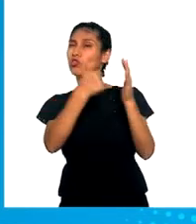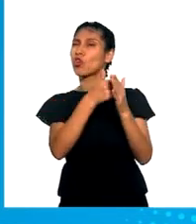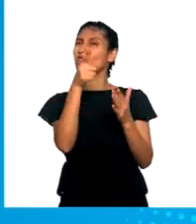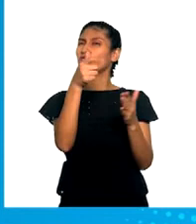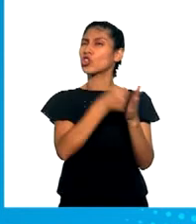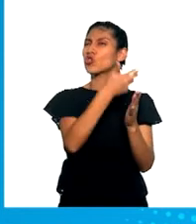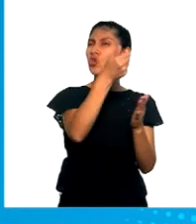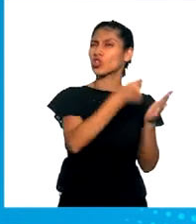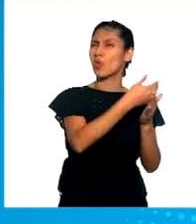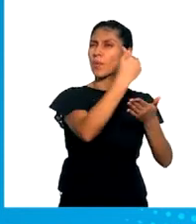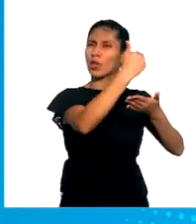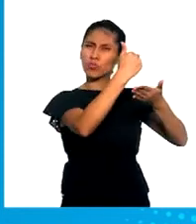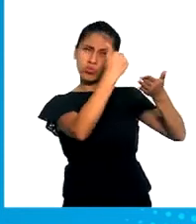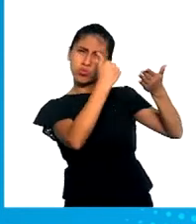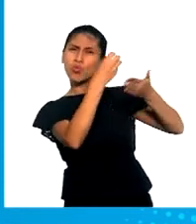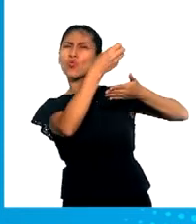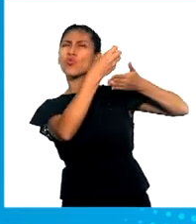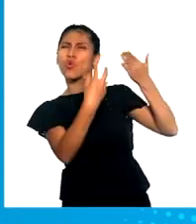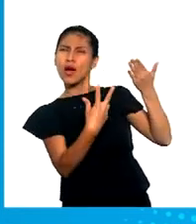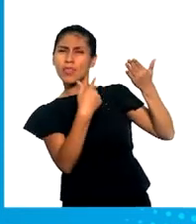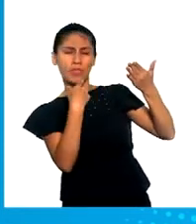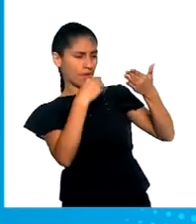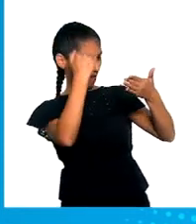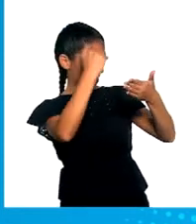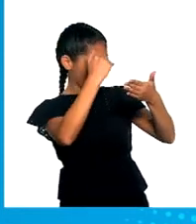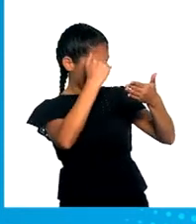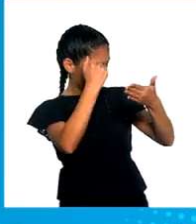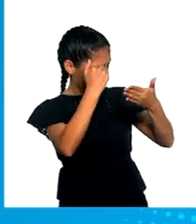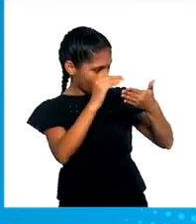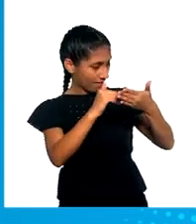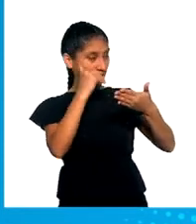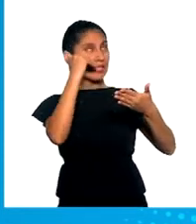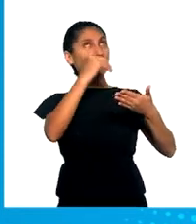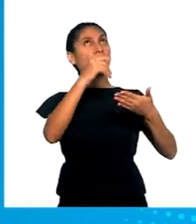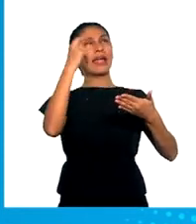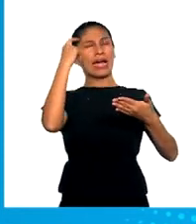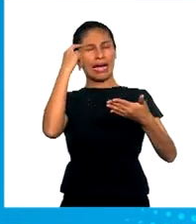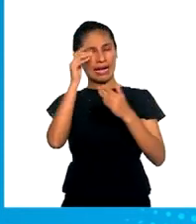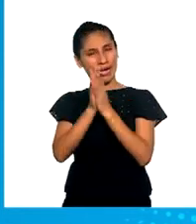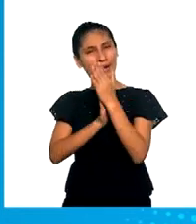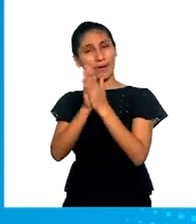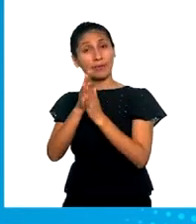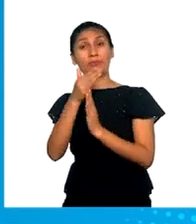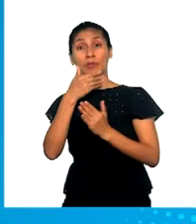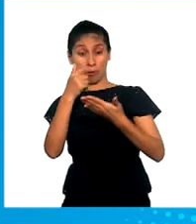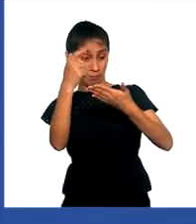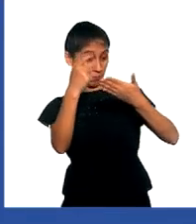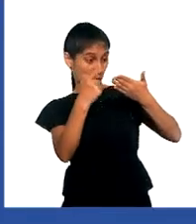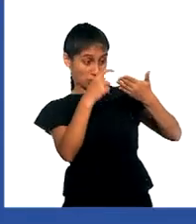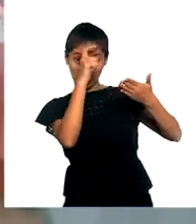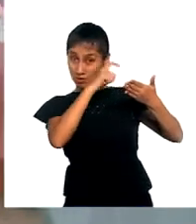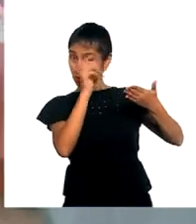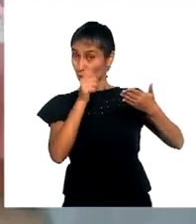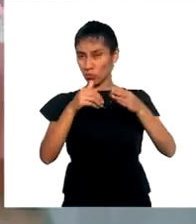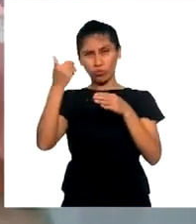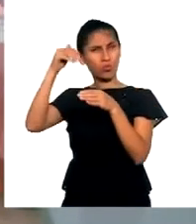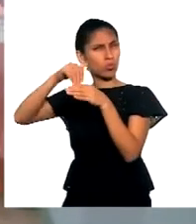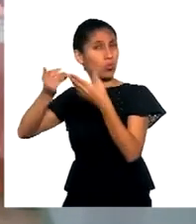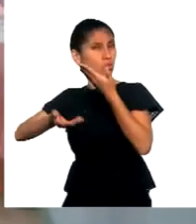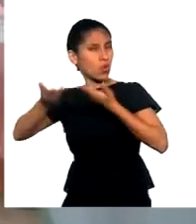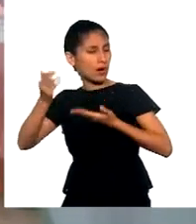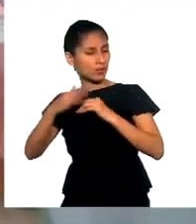para saber cuánto has gastado y tener mayor claridad al abordar futuros presupuestos y ahora la pregunta